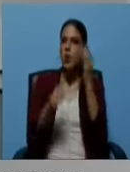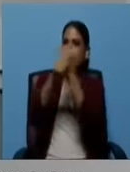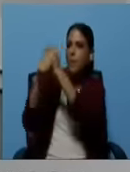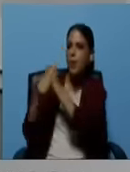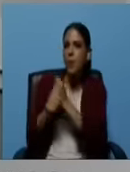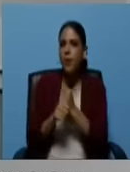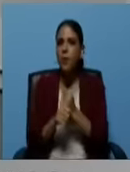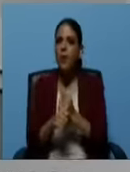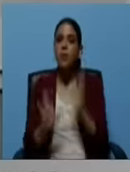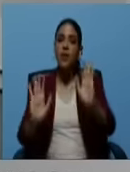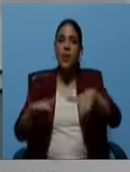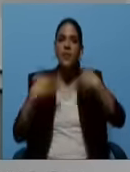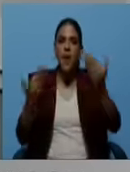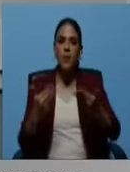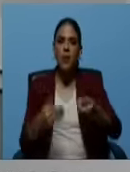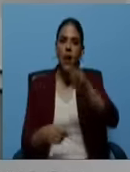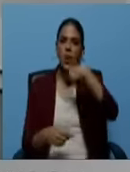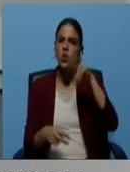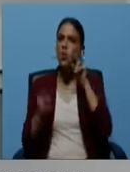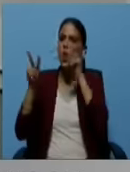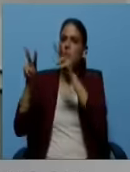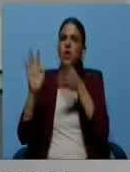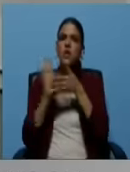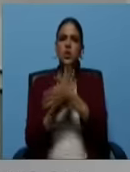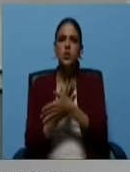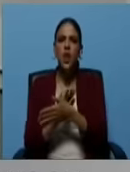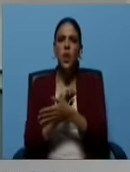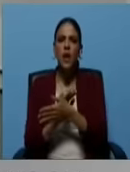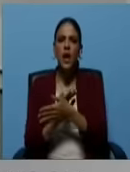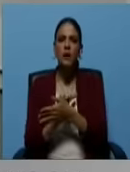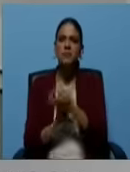serán capítulos que serían